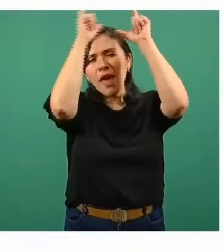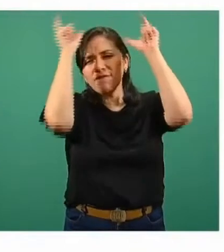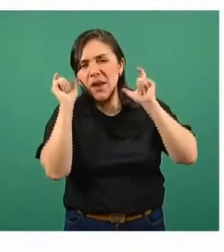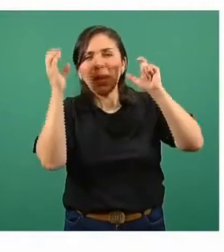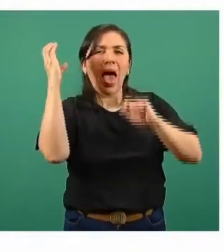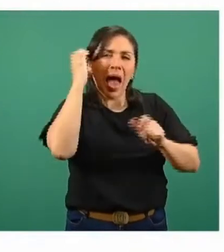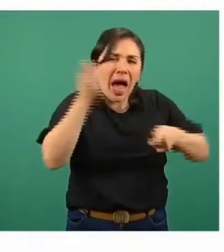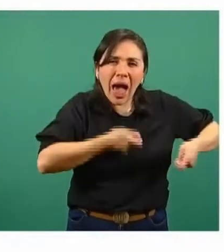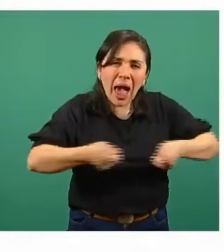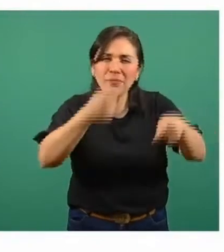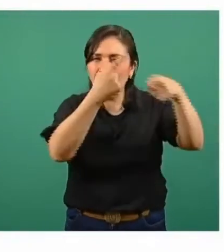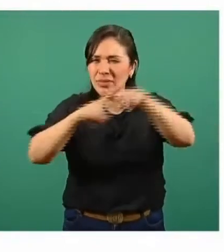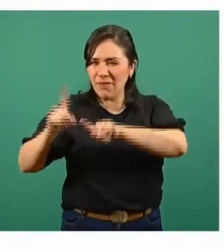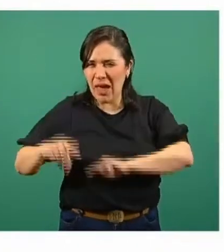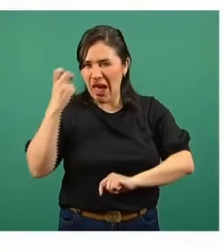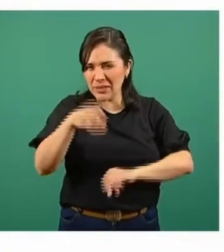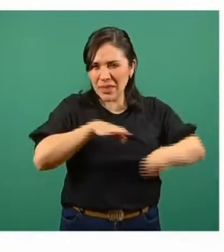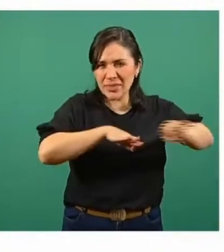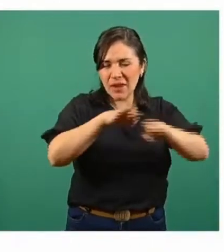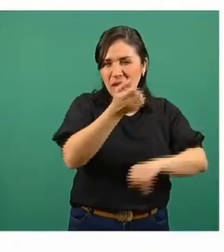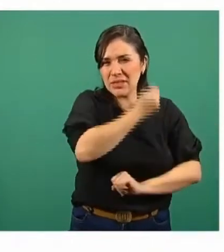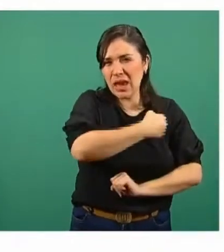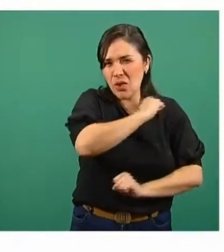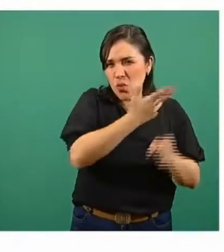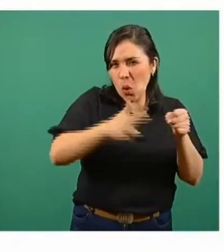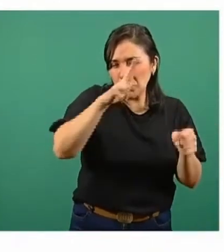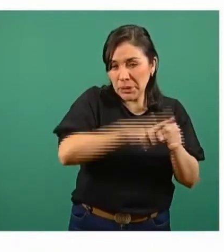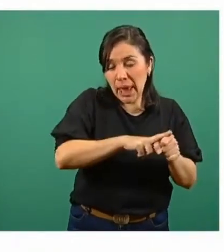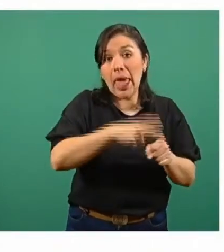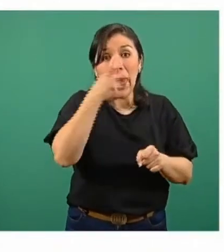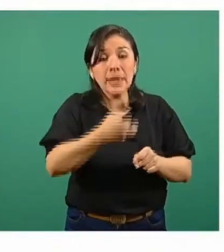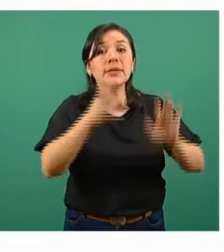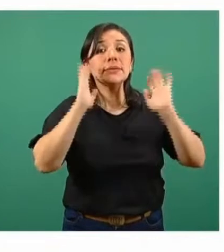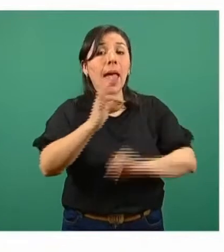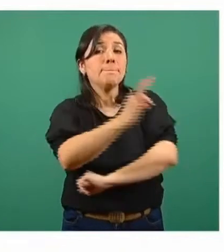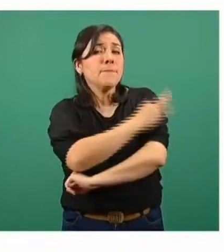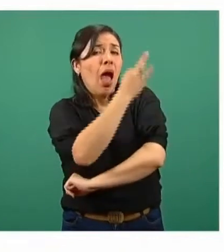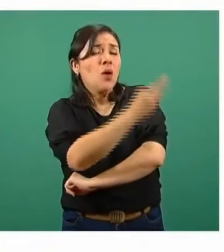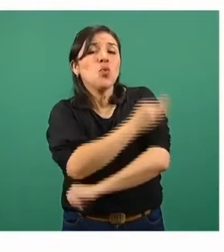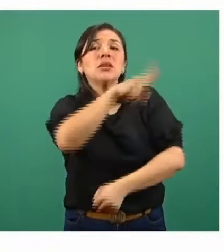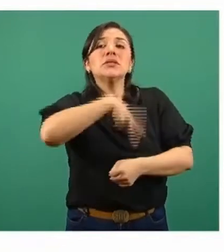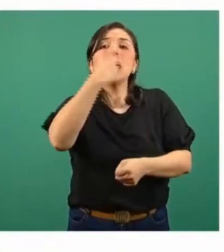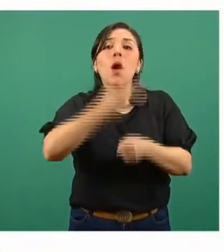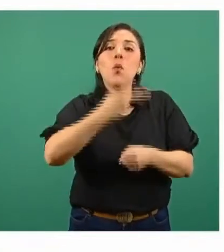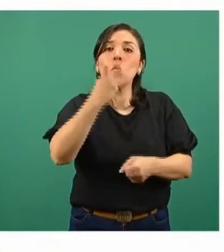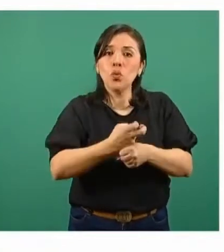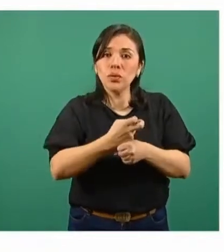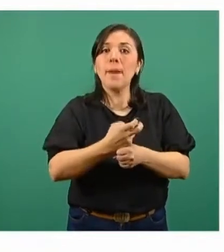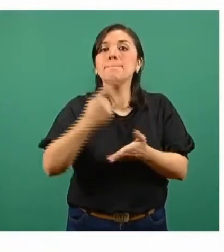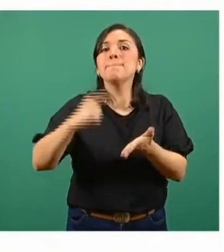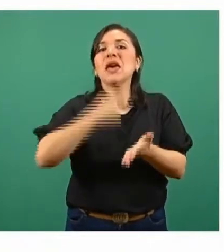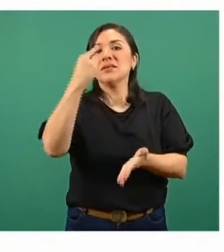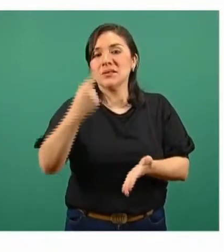de primera línea de atención a esta epidemia han recibido ya su segunda dosis,